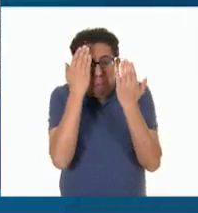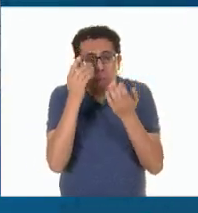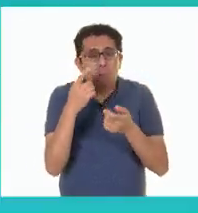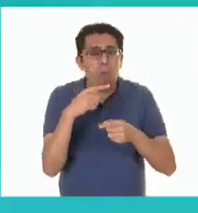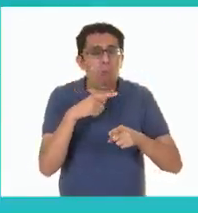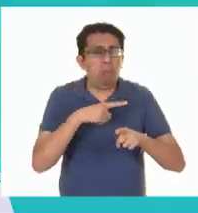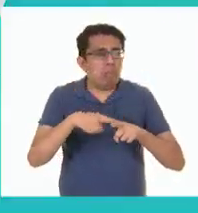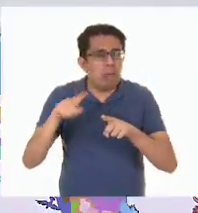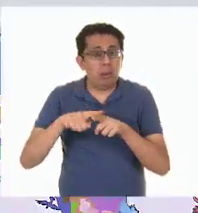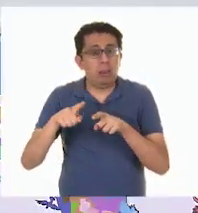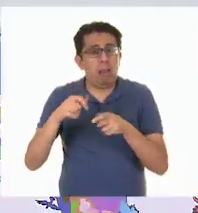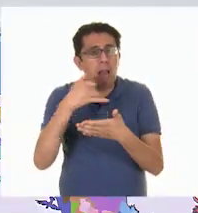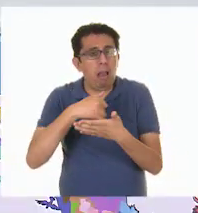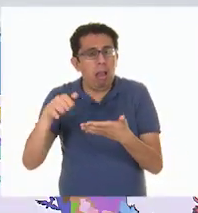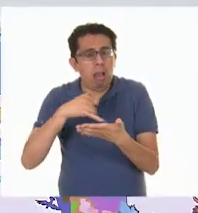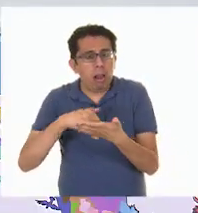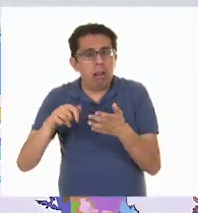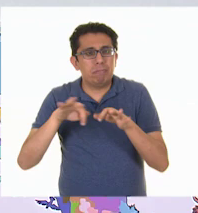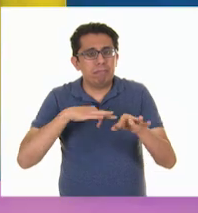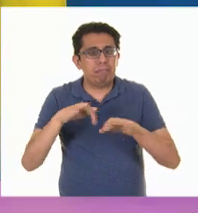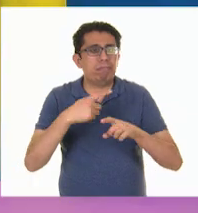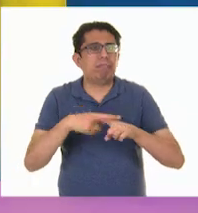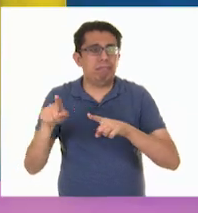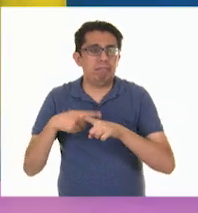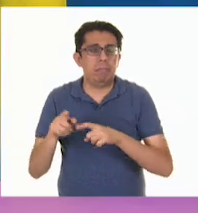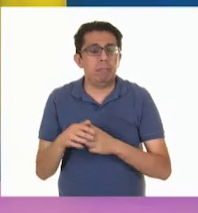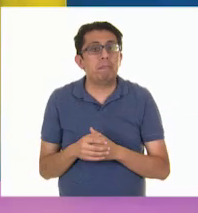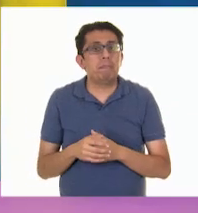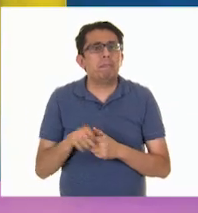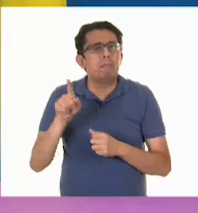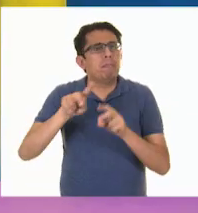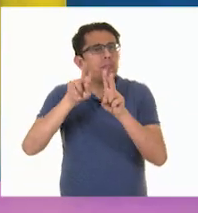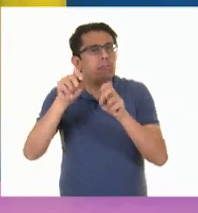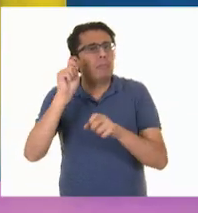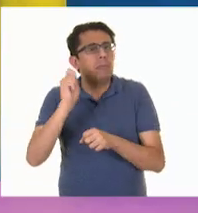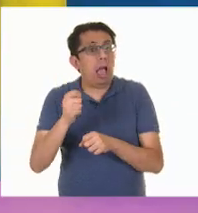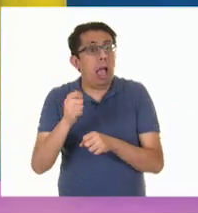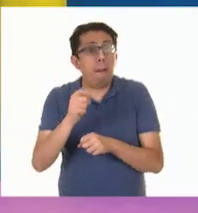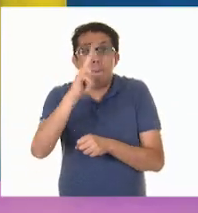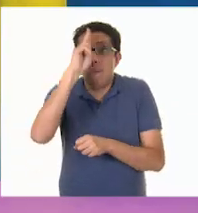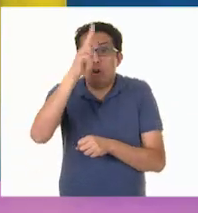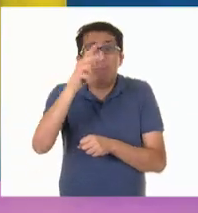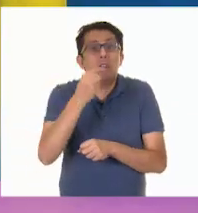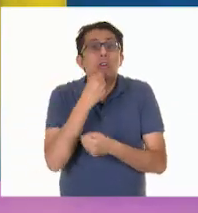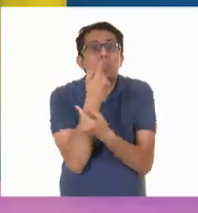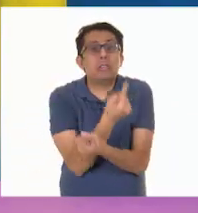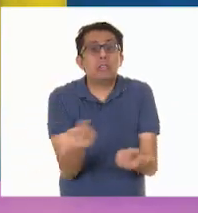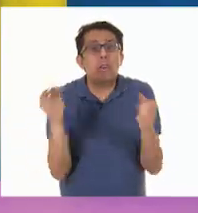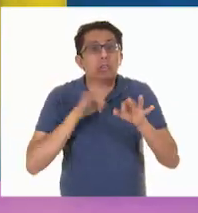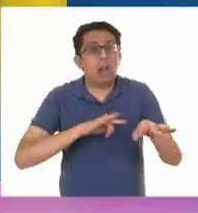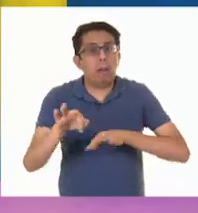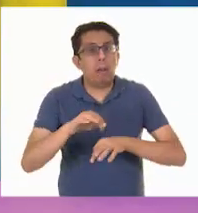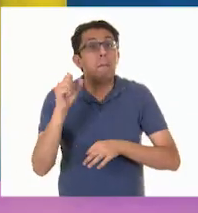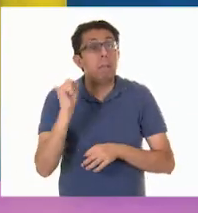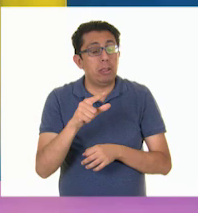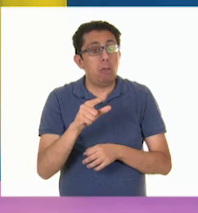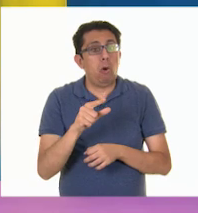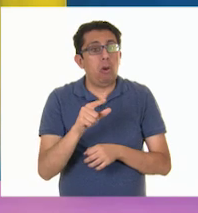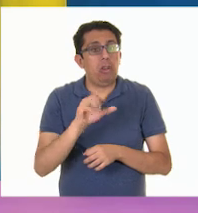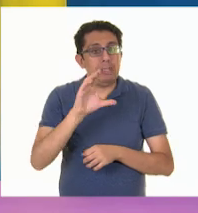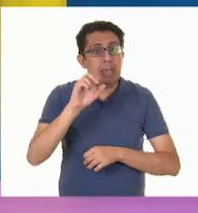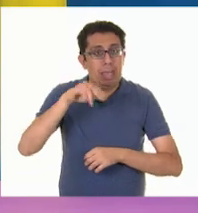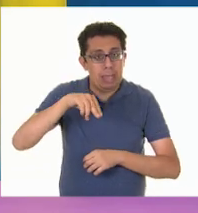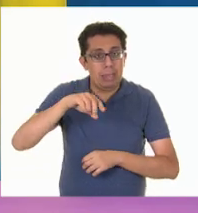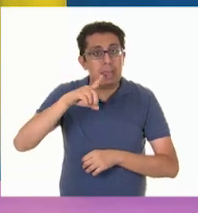entre otros. ¿Sobre qué se habló? Bueno, se habló sobre la prohibición del trabajo infantil y la recomendación que la Comisión Nacional de